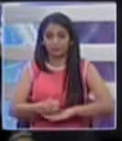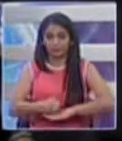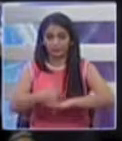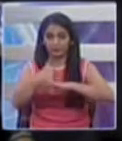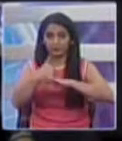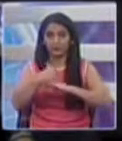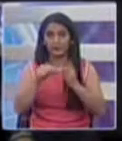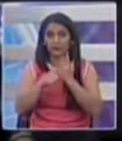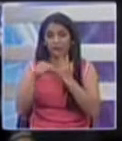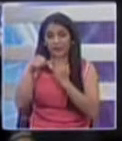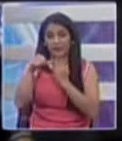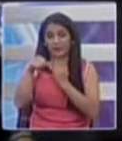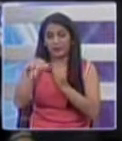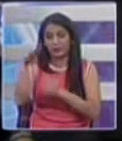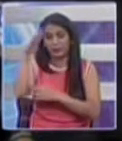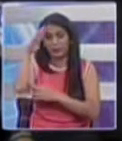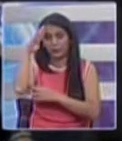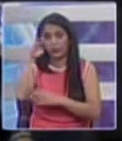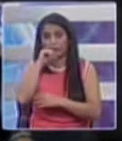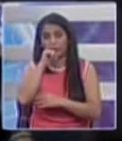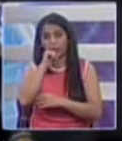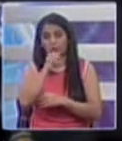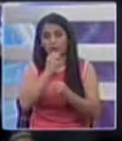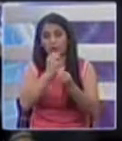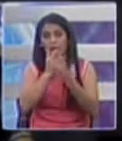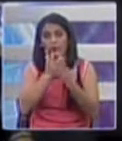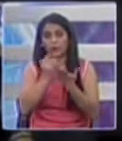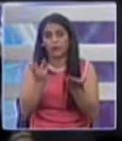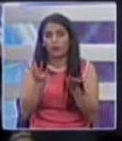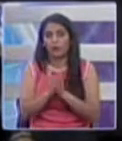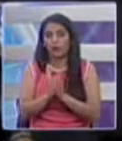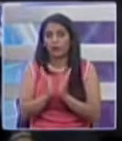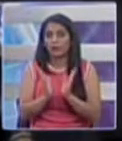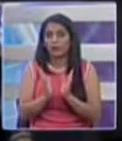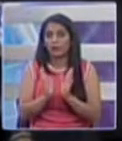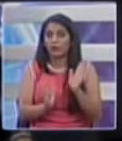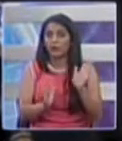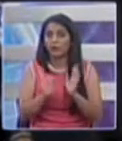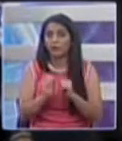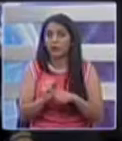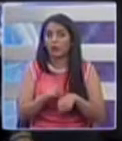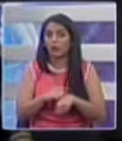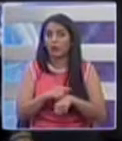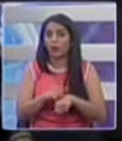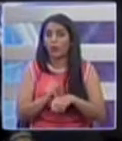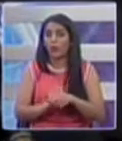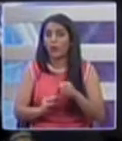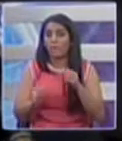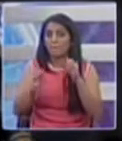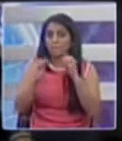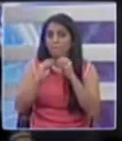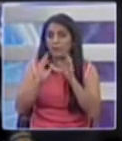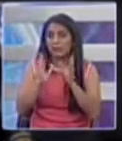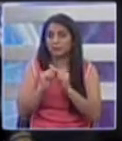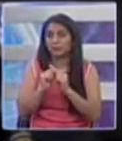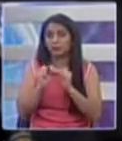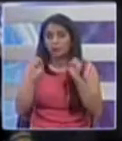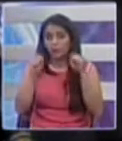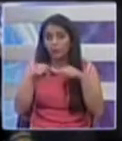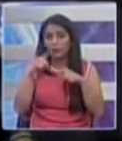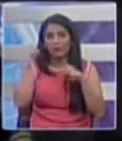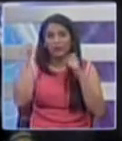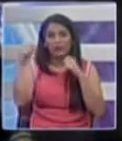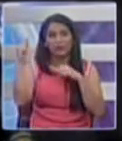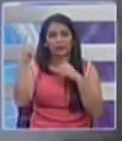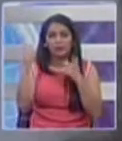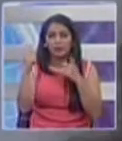Ministerio del Interior, un acuerdo ministerial en el cual se extiendan horarios de funcionamiento de los diferentes centros de diversión nocturna. Al momento todo sigue